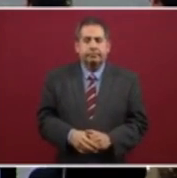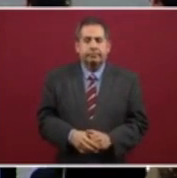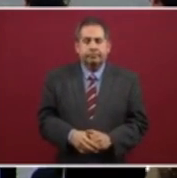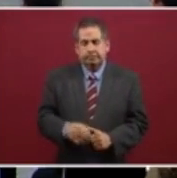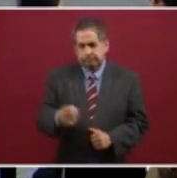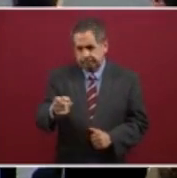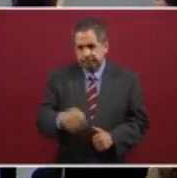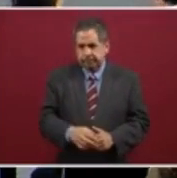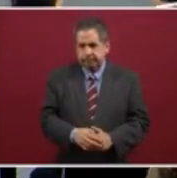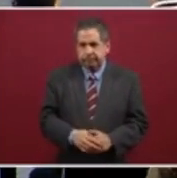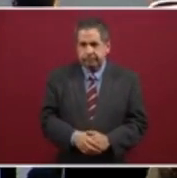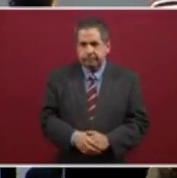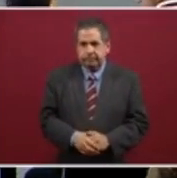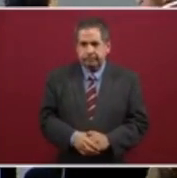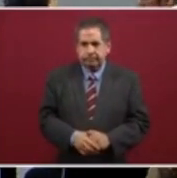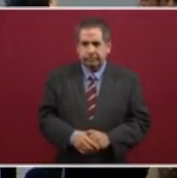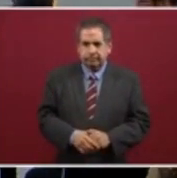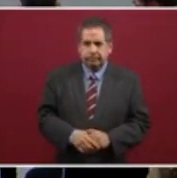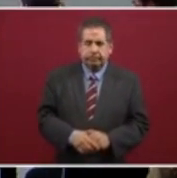A ver,